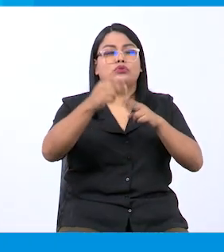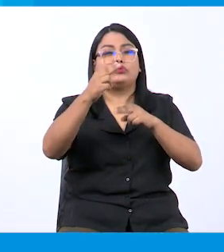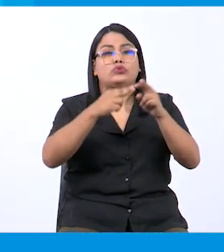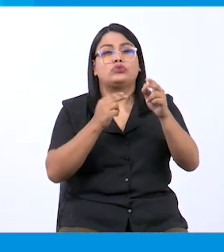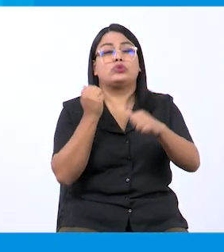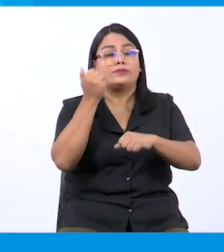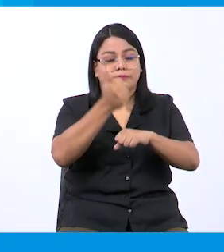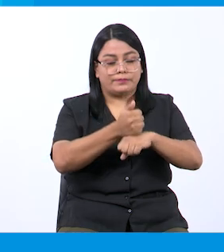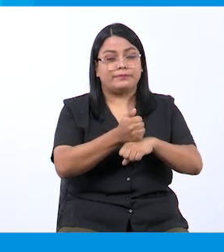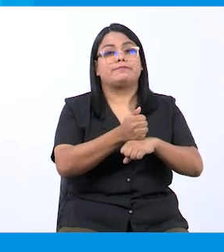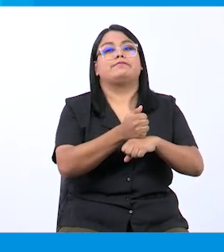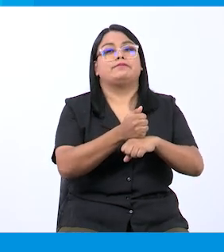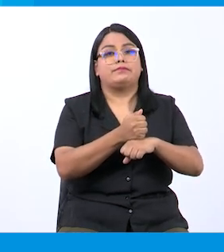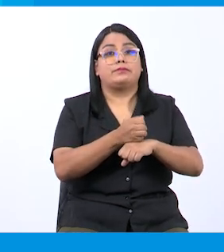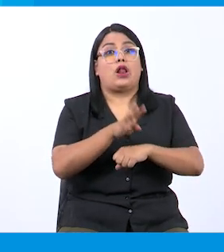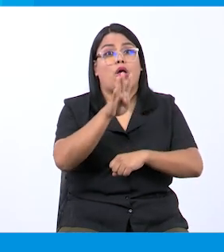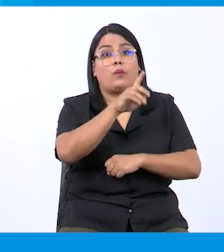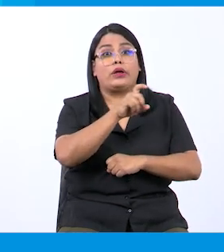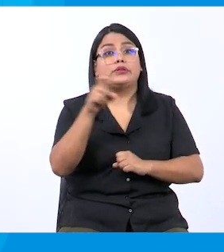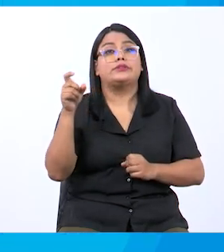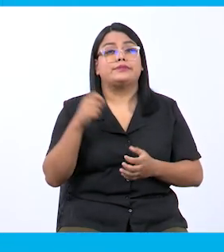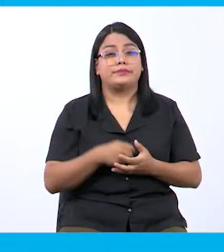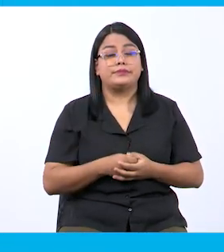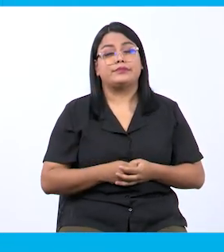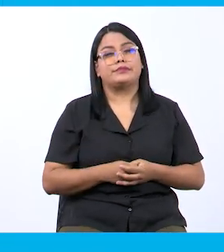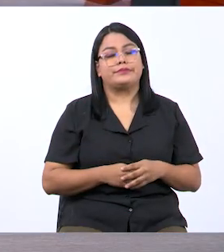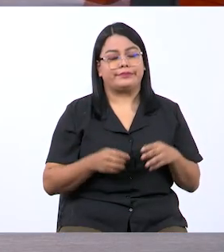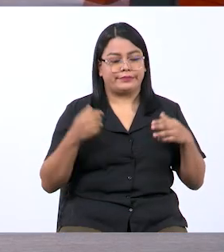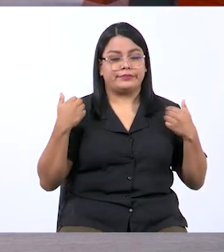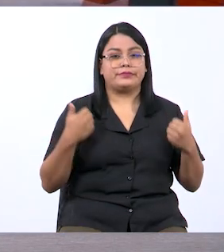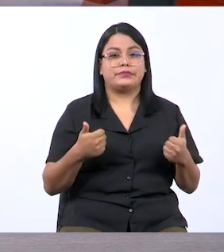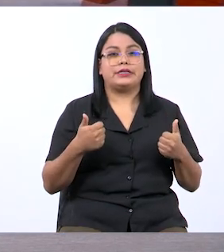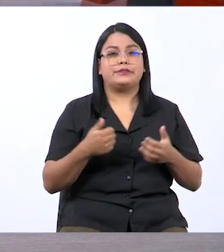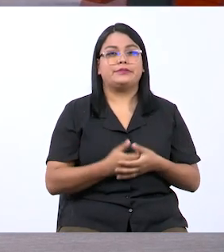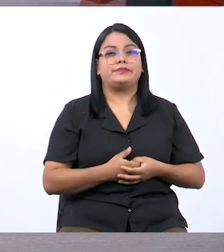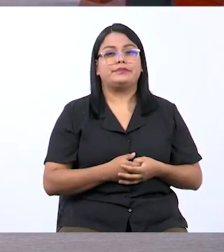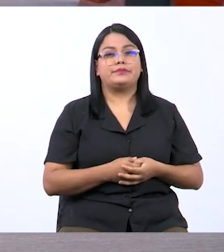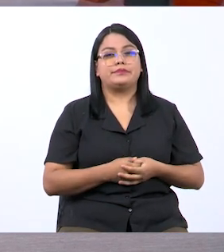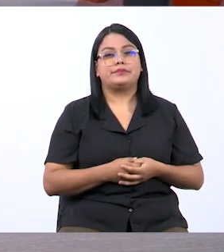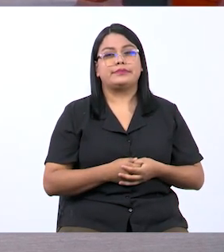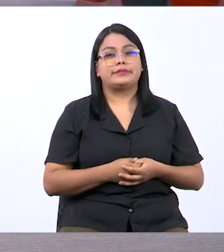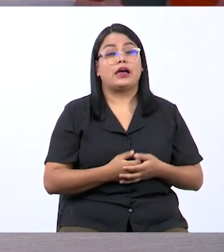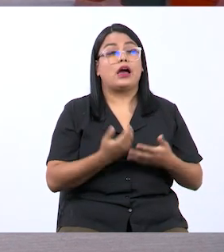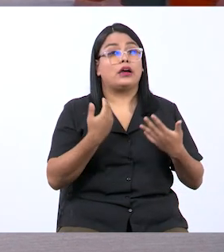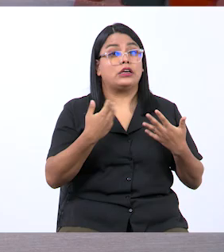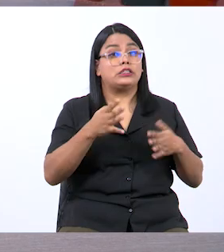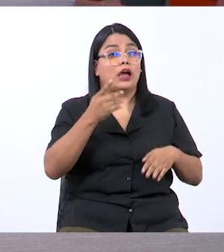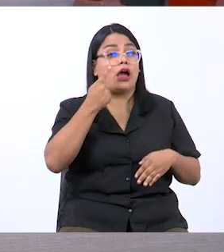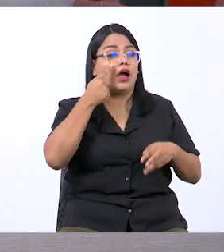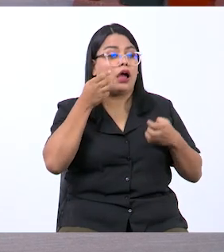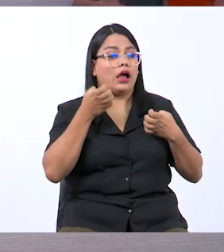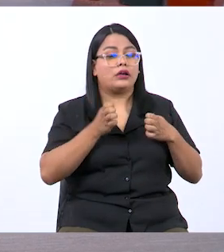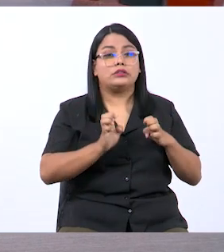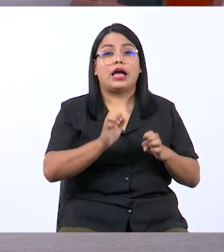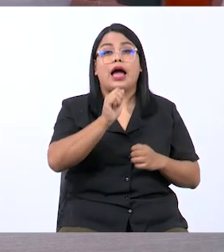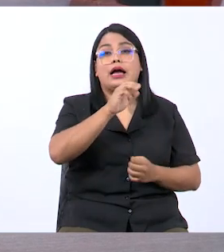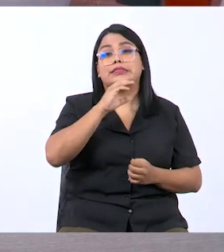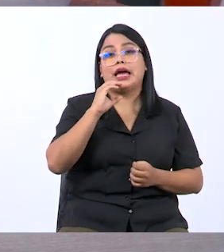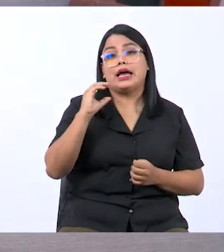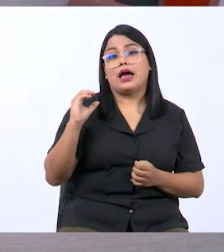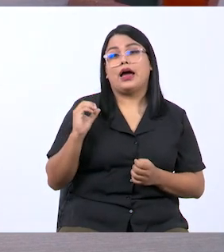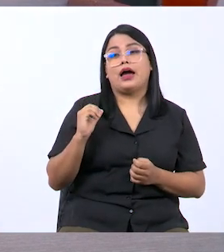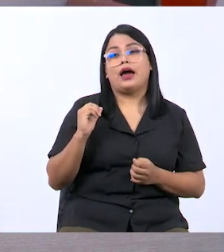la construcción y la consolidación. De acuerdo, Francisco. Y bueno, ahora que ya vimos la